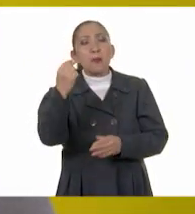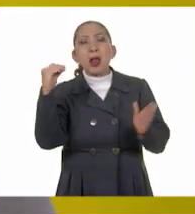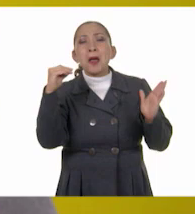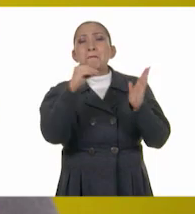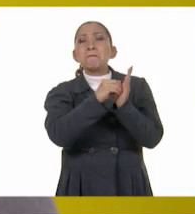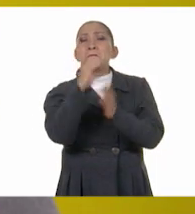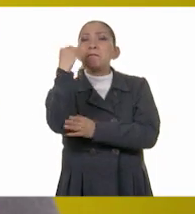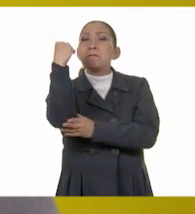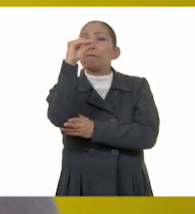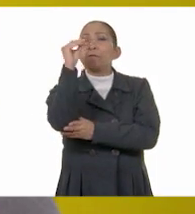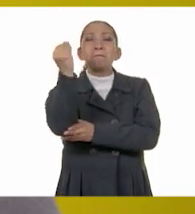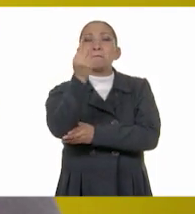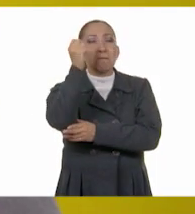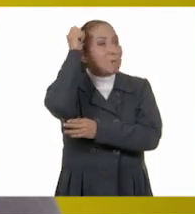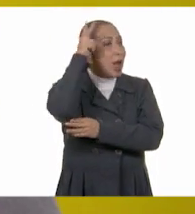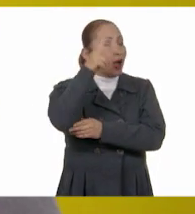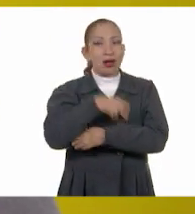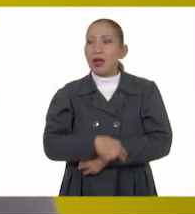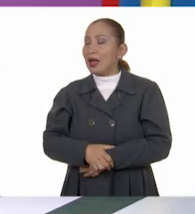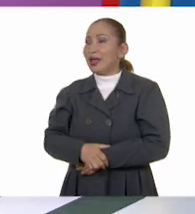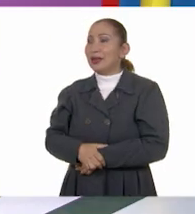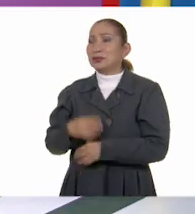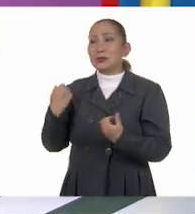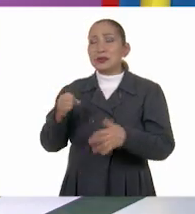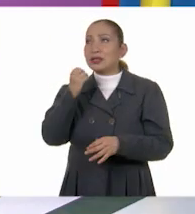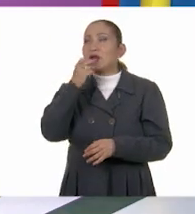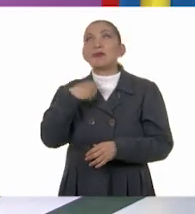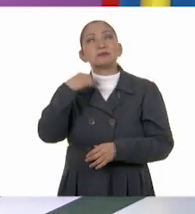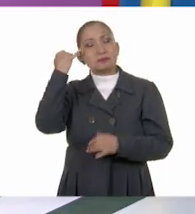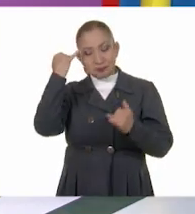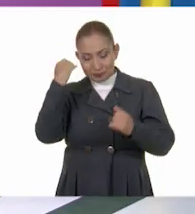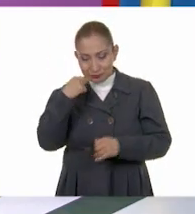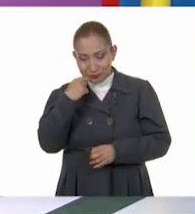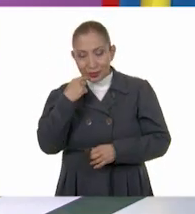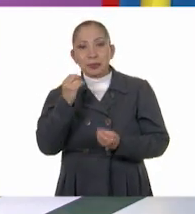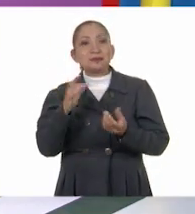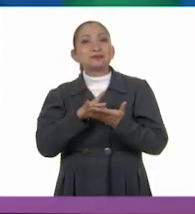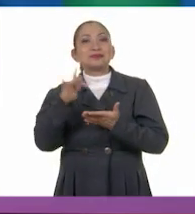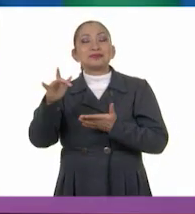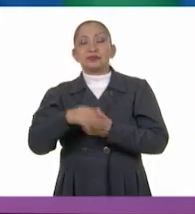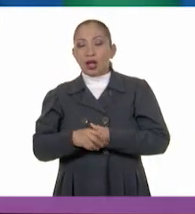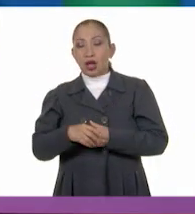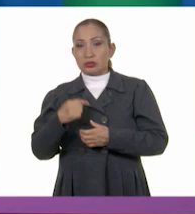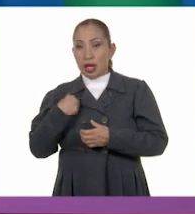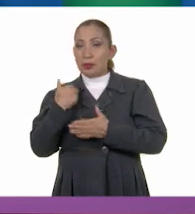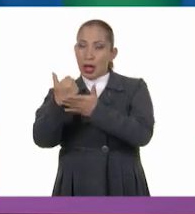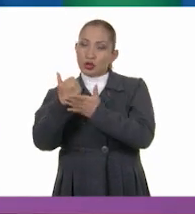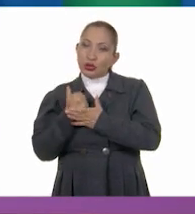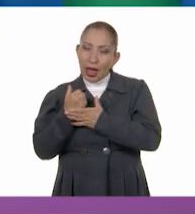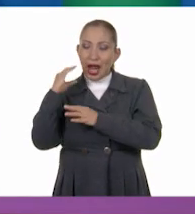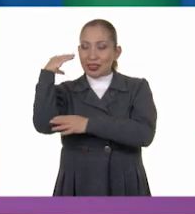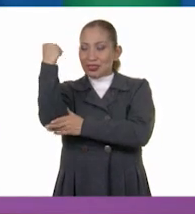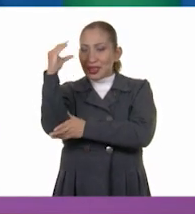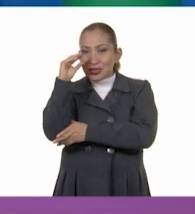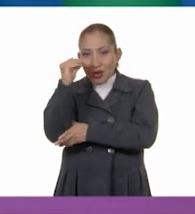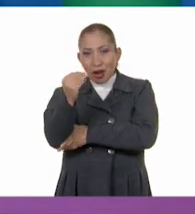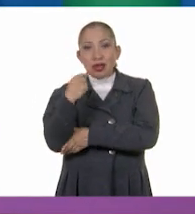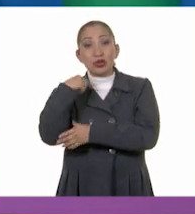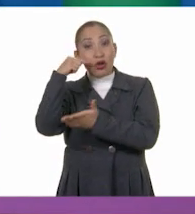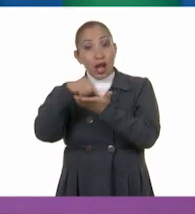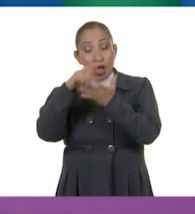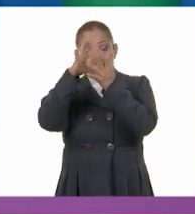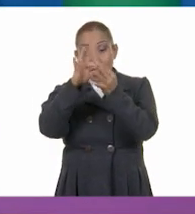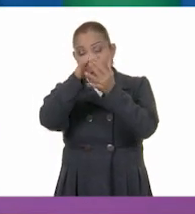a poner al título, Raulito? ¡Guau! ¡Quedó increíble, maestra! Muchas gracias por ayudarme a hacer el títere. Y creo que